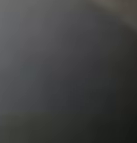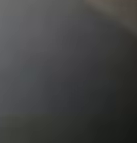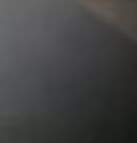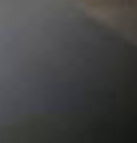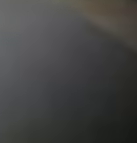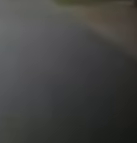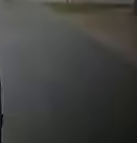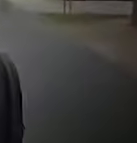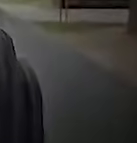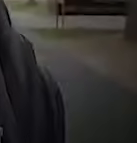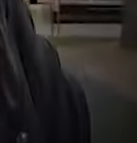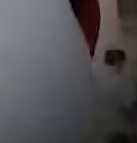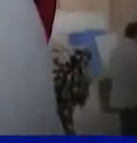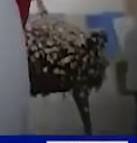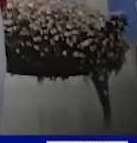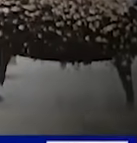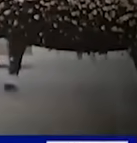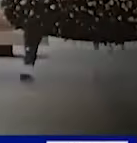Cuenta regresiva.